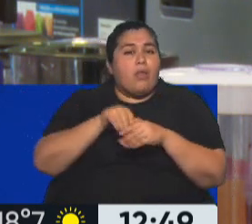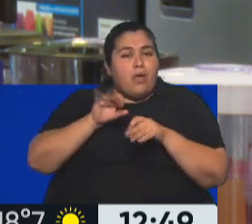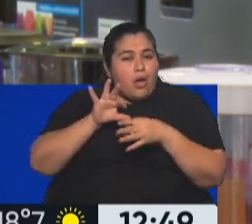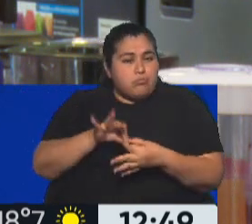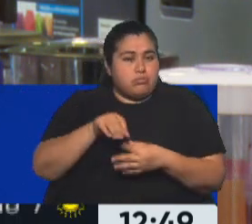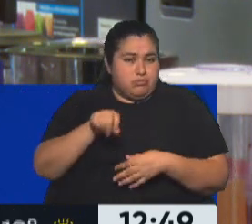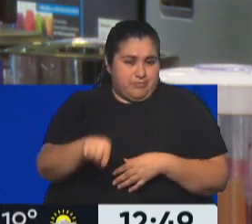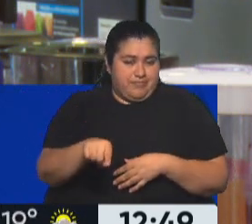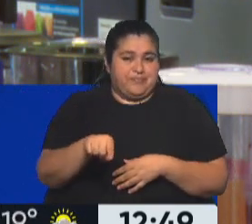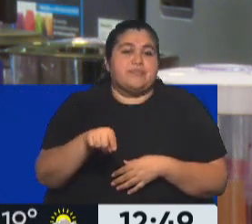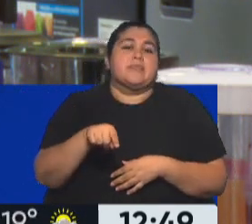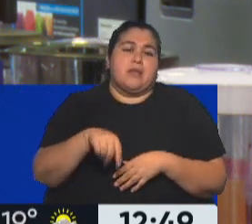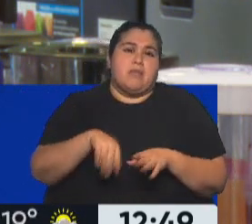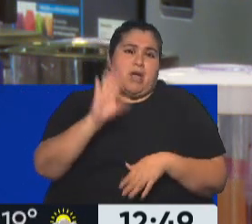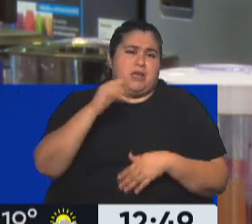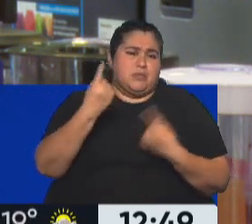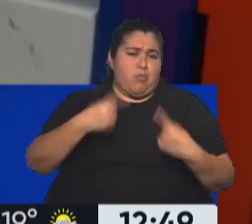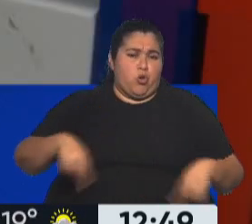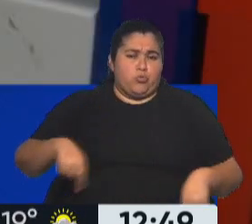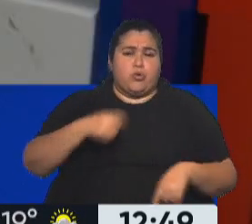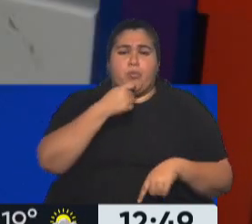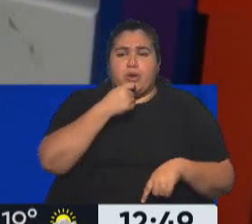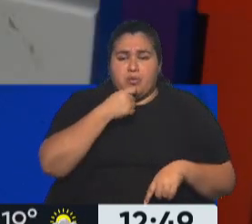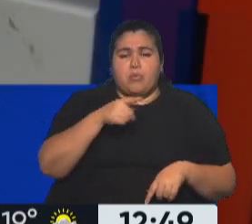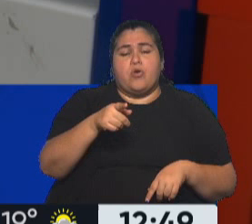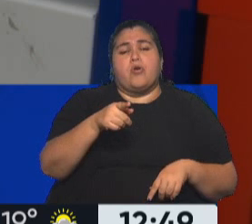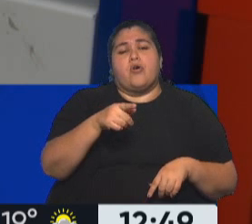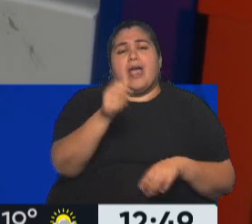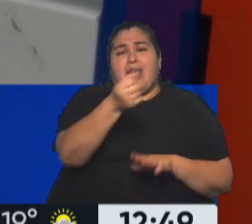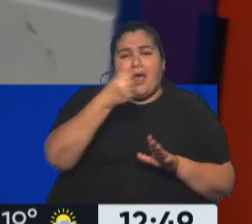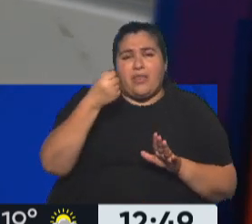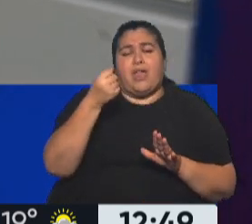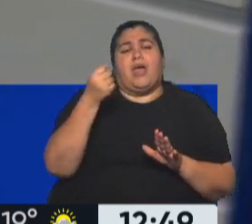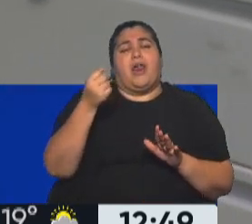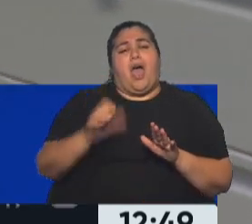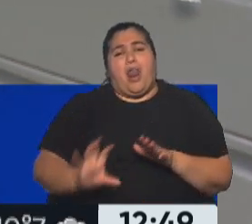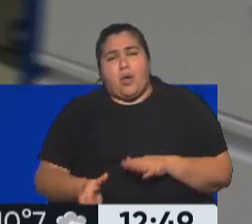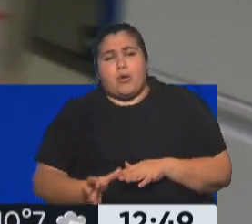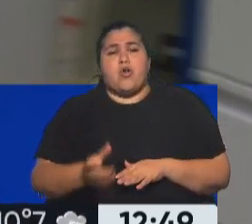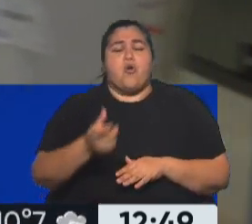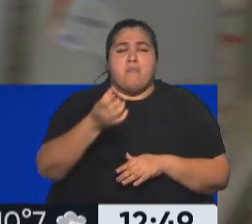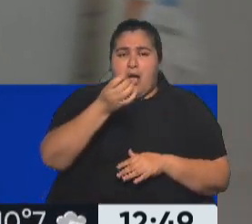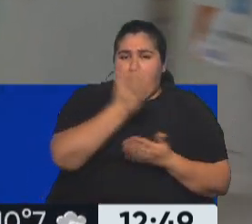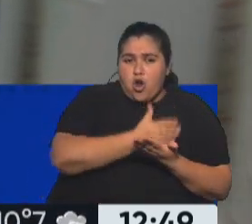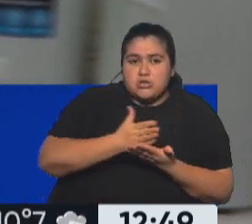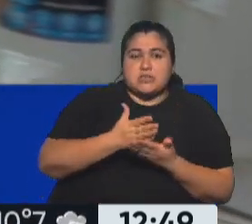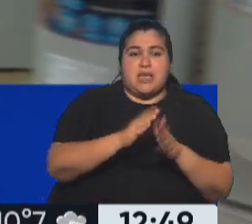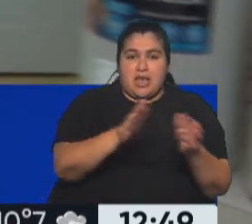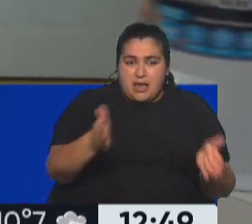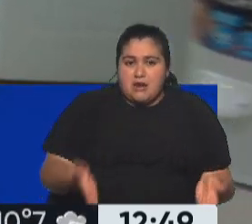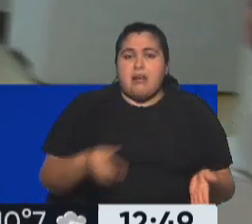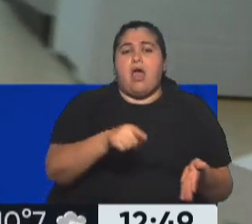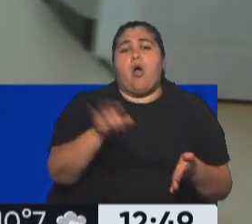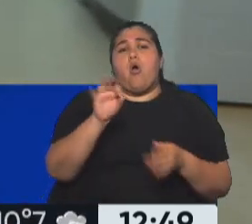este hay una amplia gama de productos por ejemplo podemos encontrar heladeras lavarropas cocinas en 12 cuotas sin interés o productos de